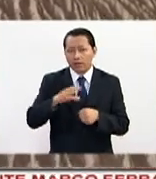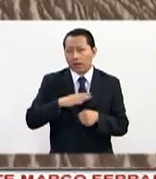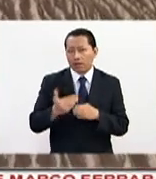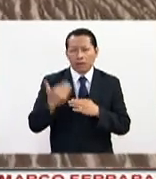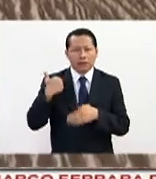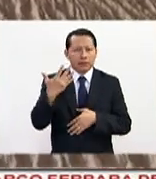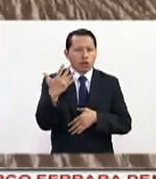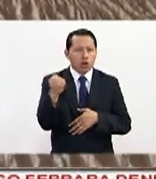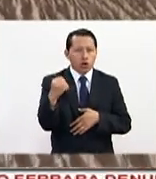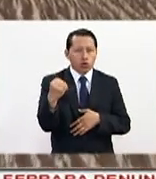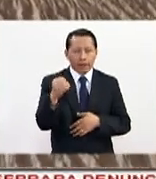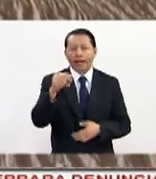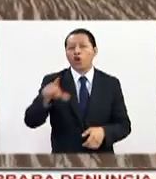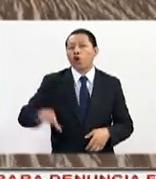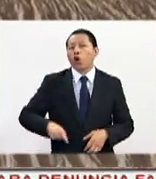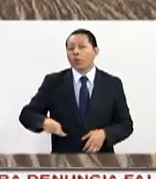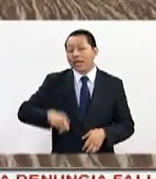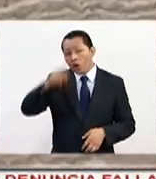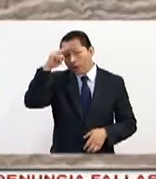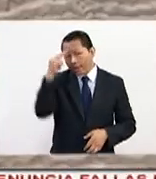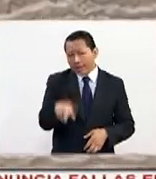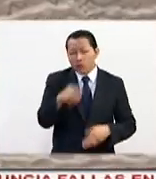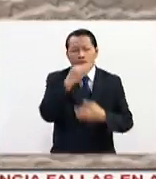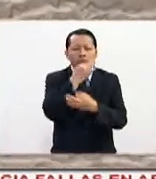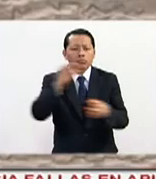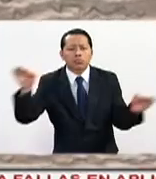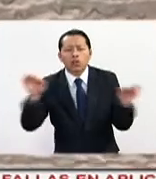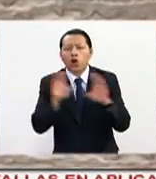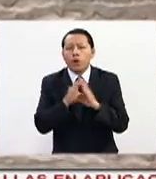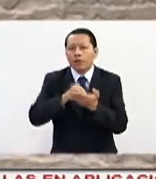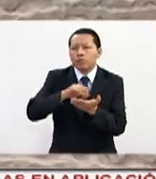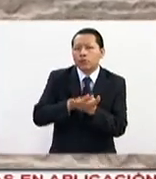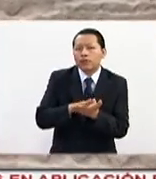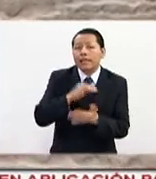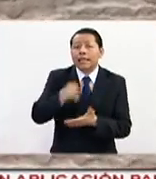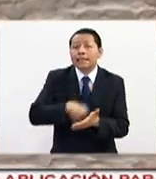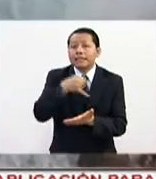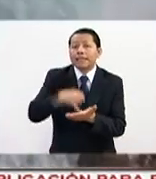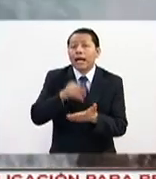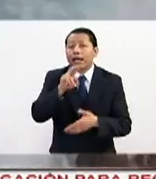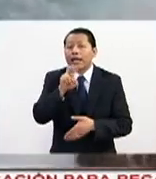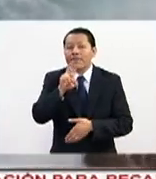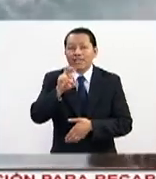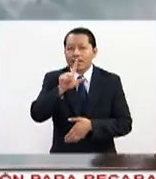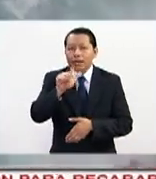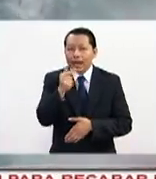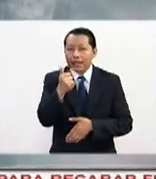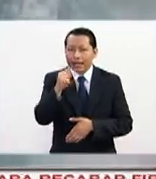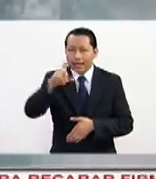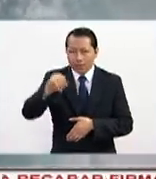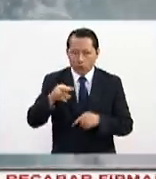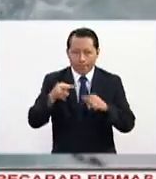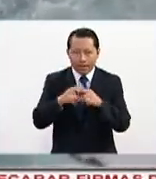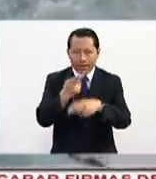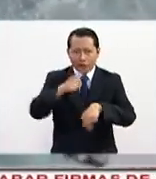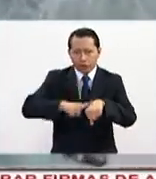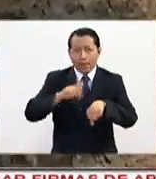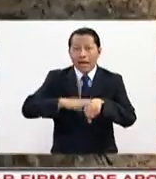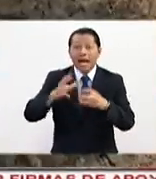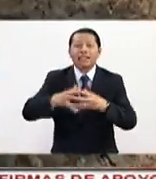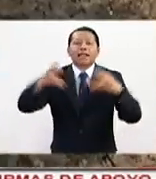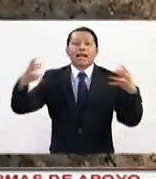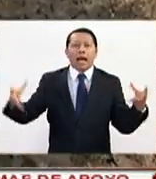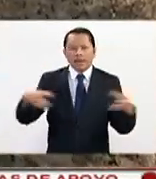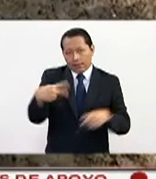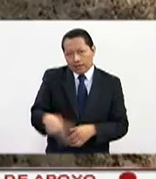pasado 5 de octubre, el Gobierno de México anunció el establecimiento de las Islas Revillagigedo como el Parque Nacional Marino más grande de